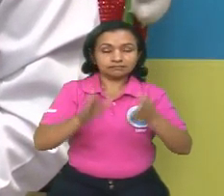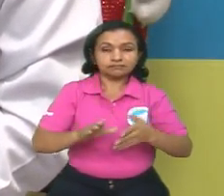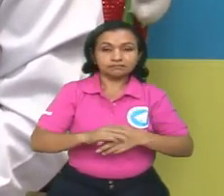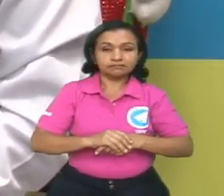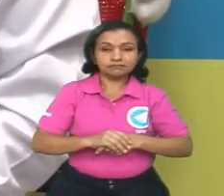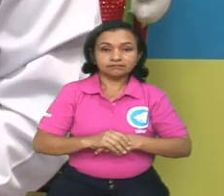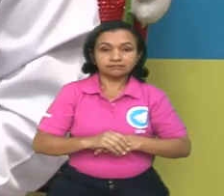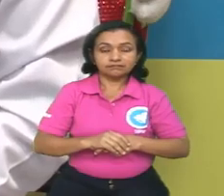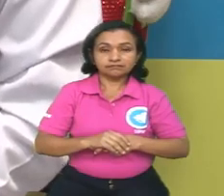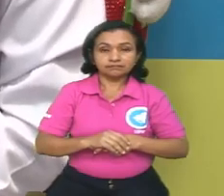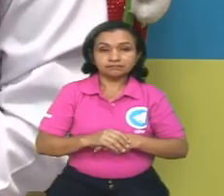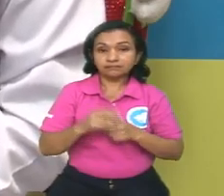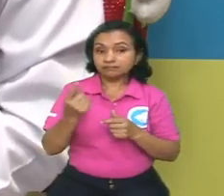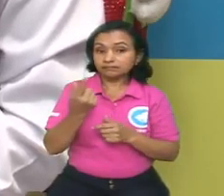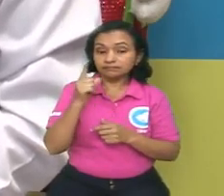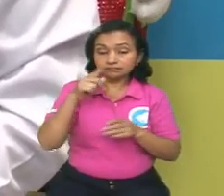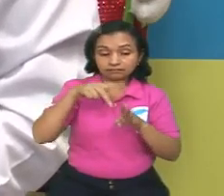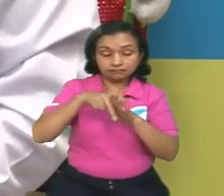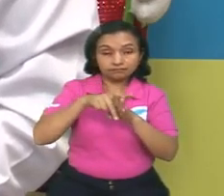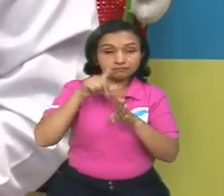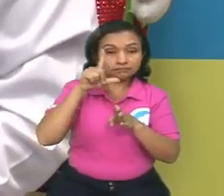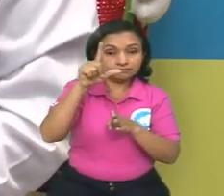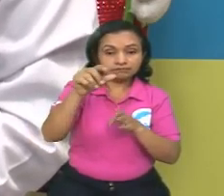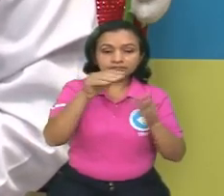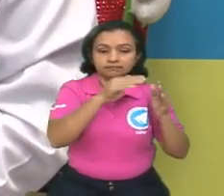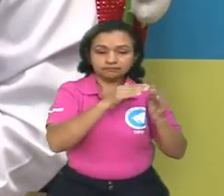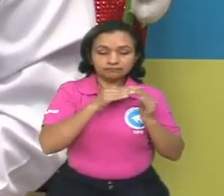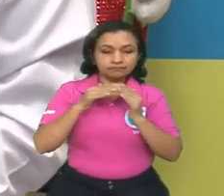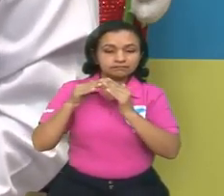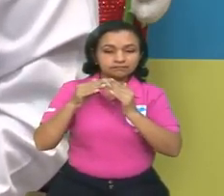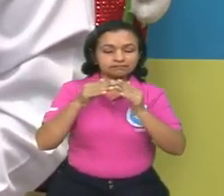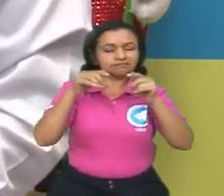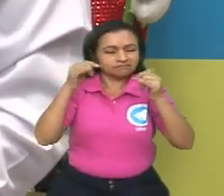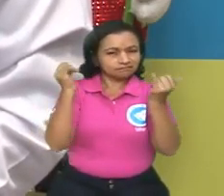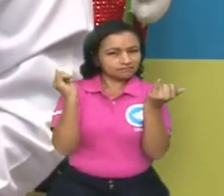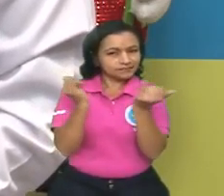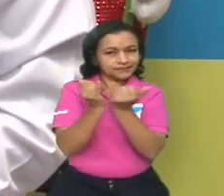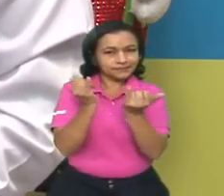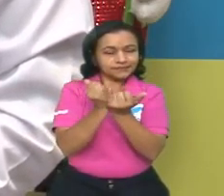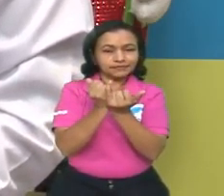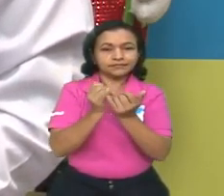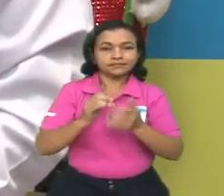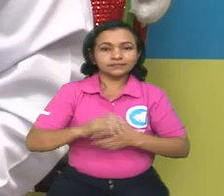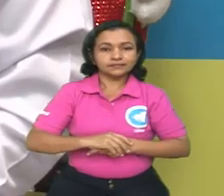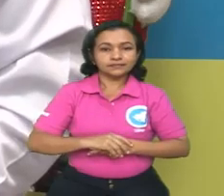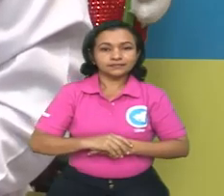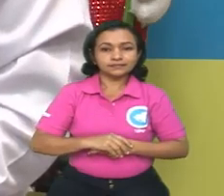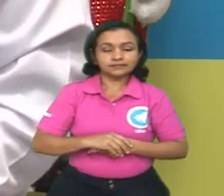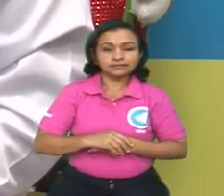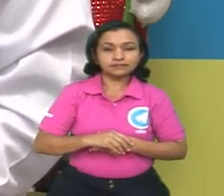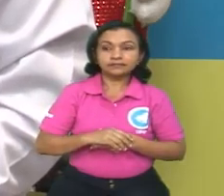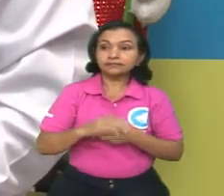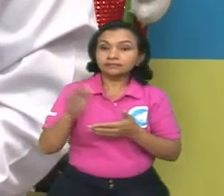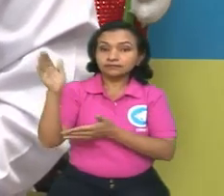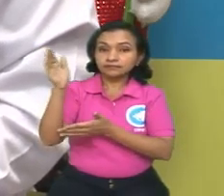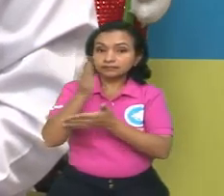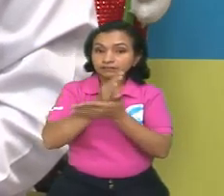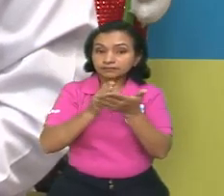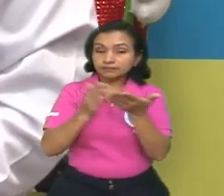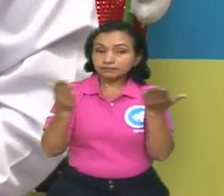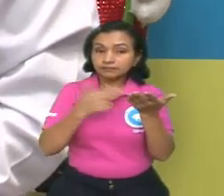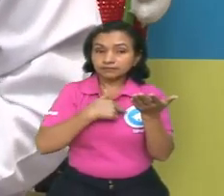pero no solo en la zona rural, aquí también se dan muchos los casos. Por lo general, lo que sucede es que